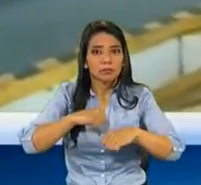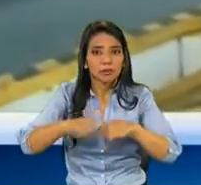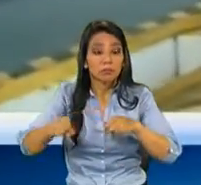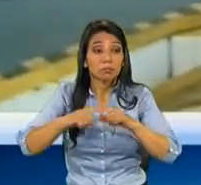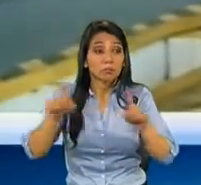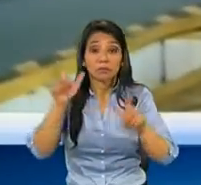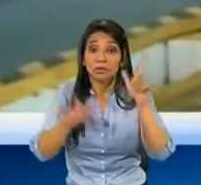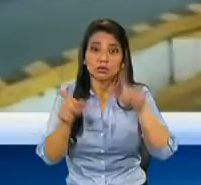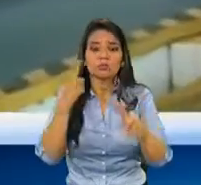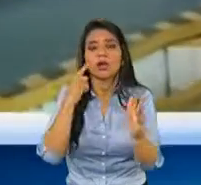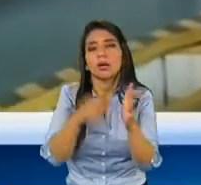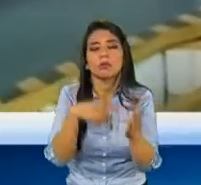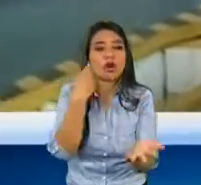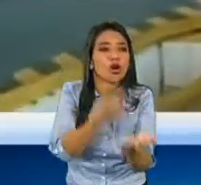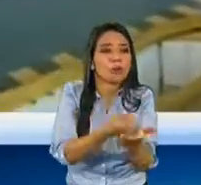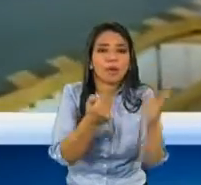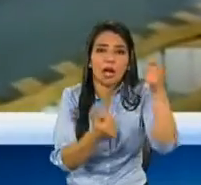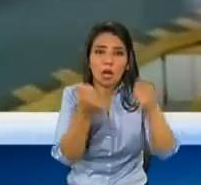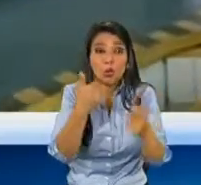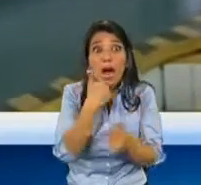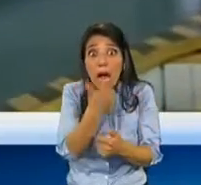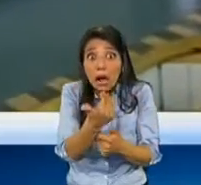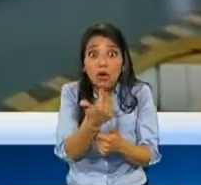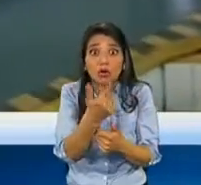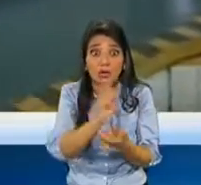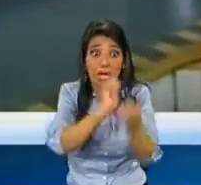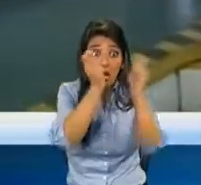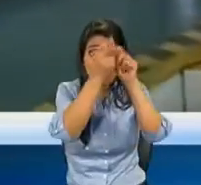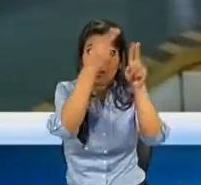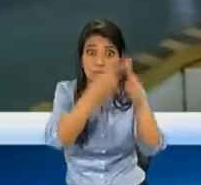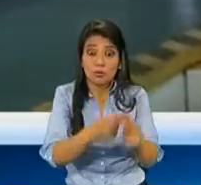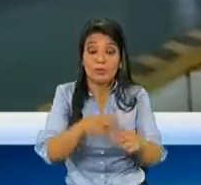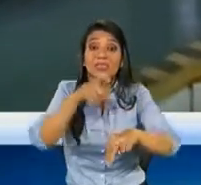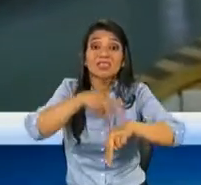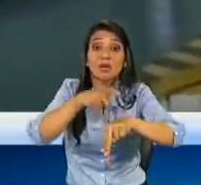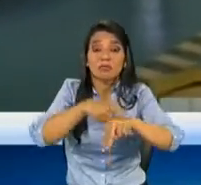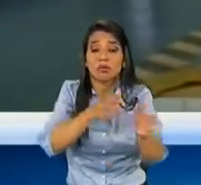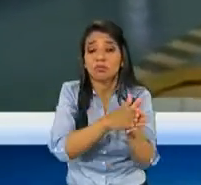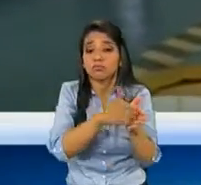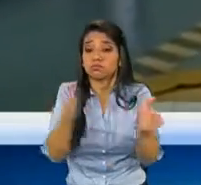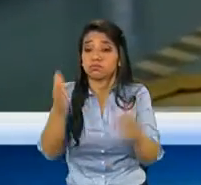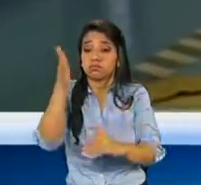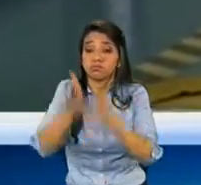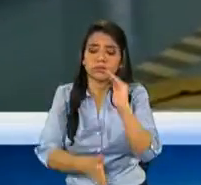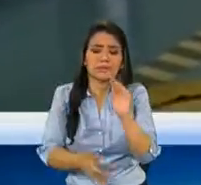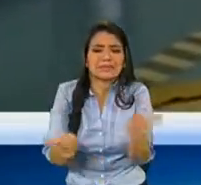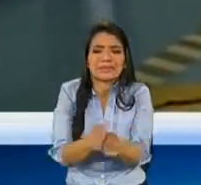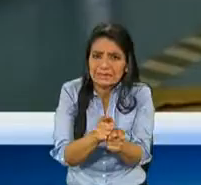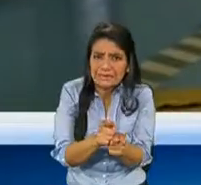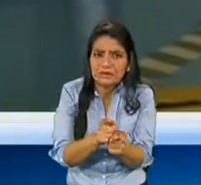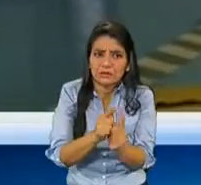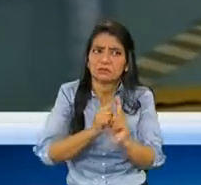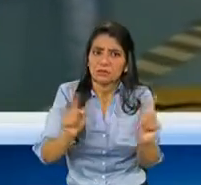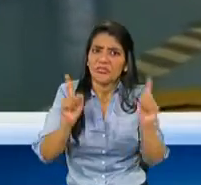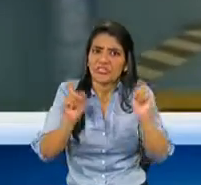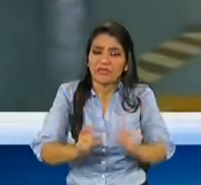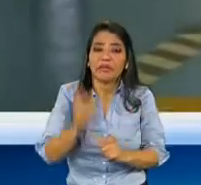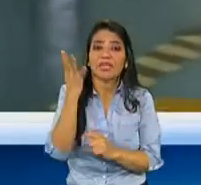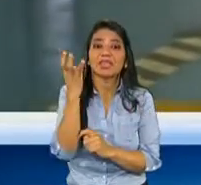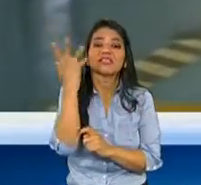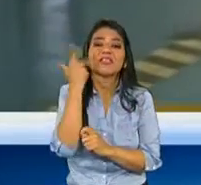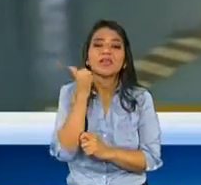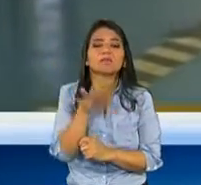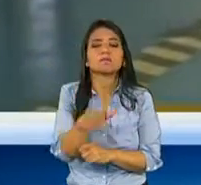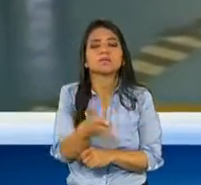personas aquellas que vayan a cobrar el vehículo ahora encuentra que el tiempo para hacer el traspaso les quedaría un poco corto y que tendrían 15 días más